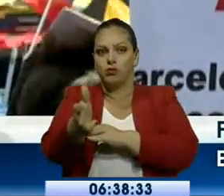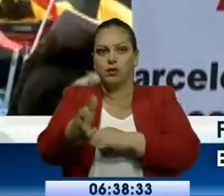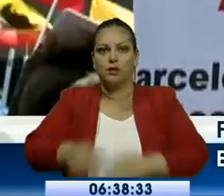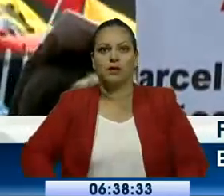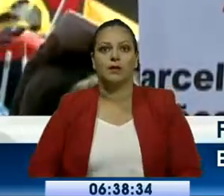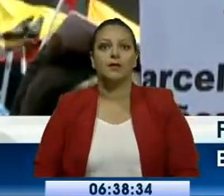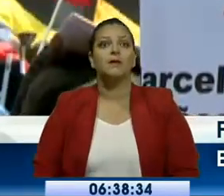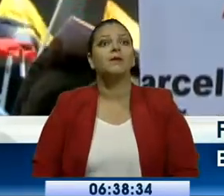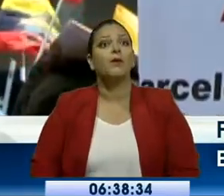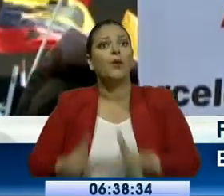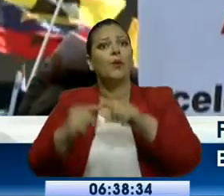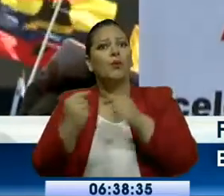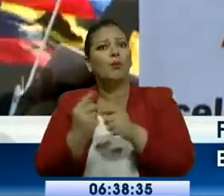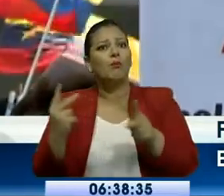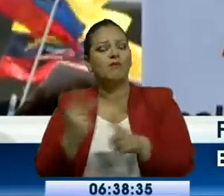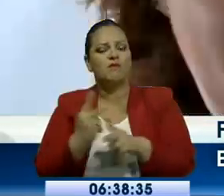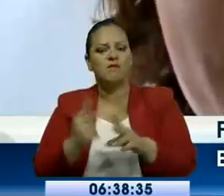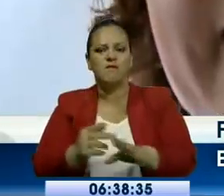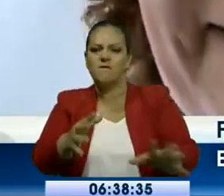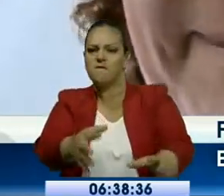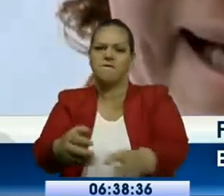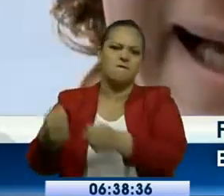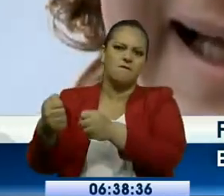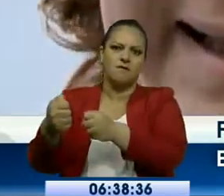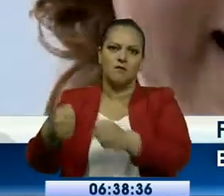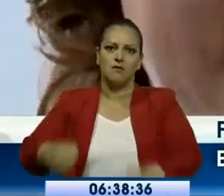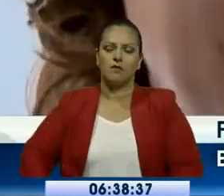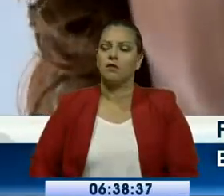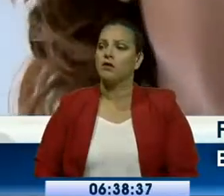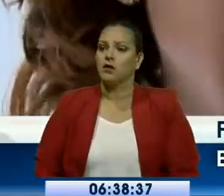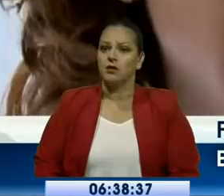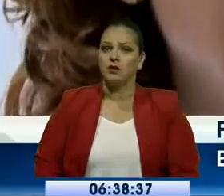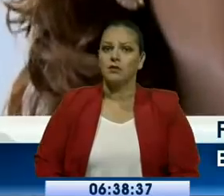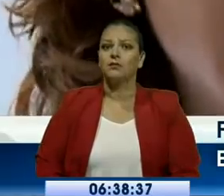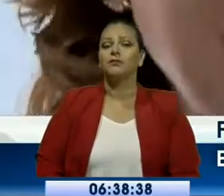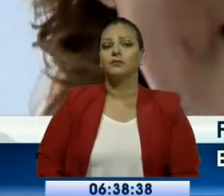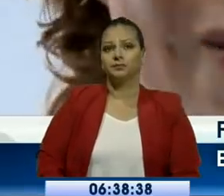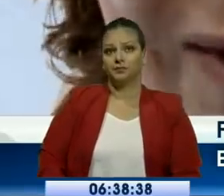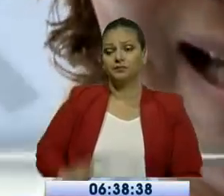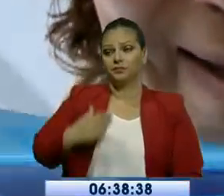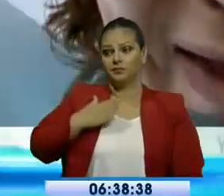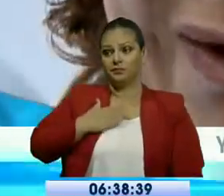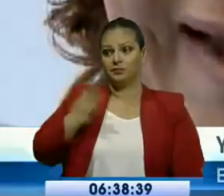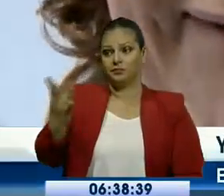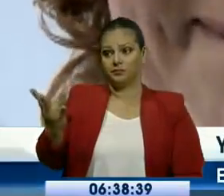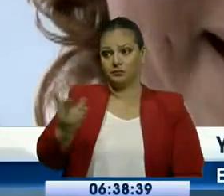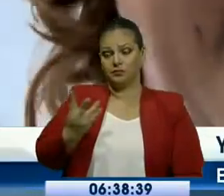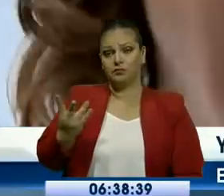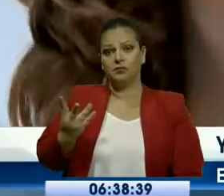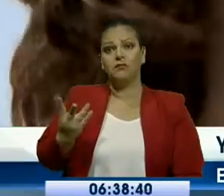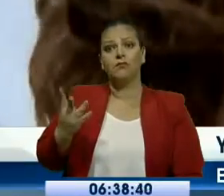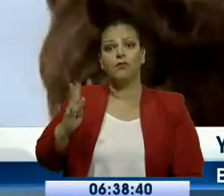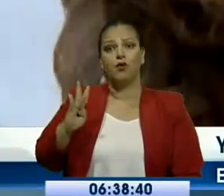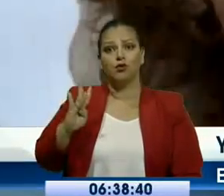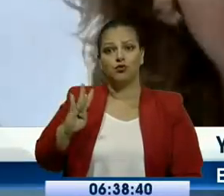de dinero para liberar también a su esposo. Padre en familia de tres hijos y el sustento de una